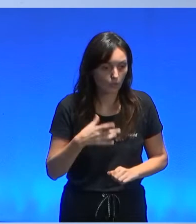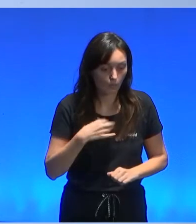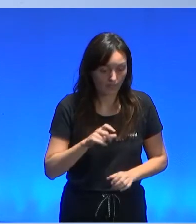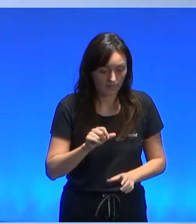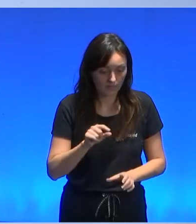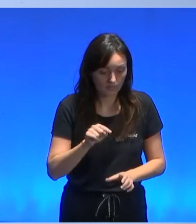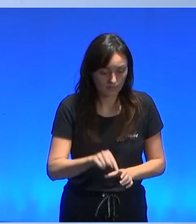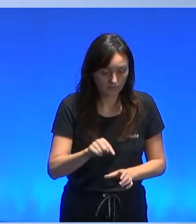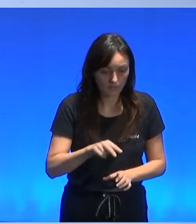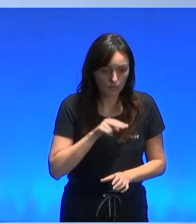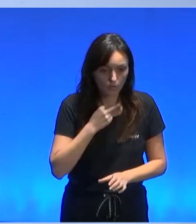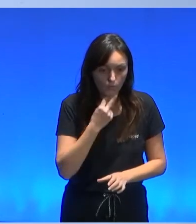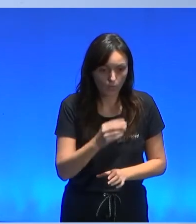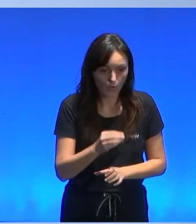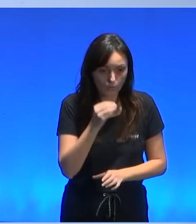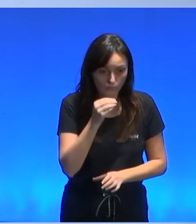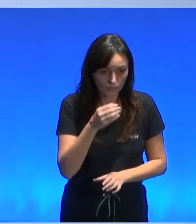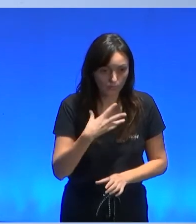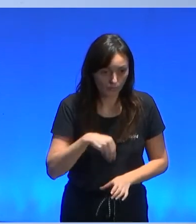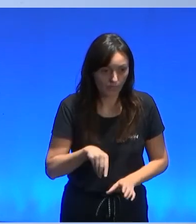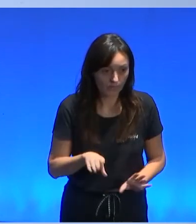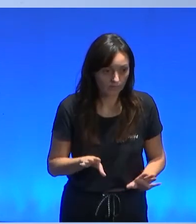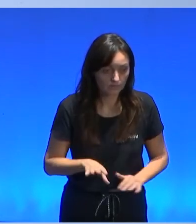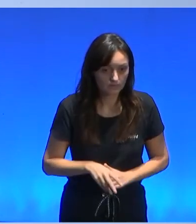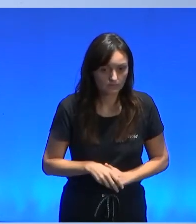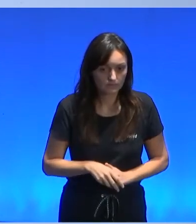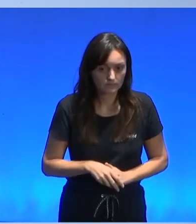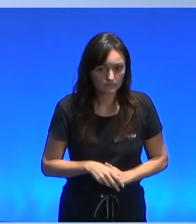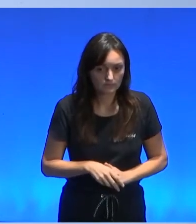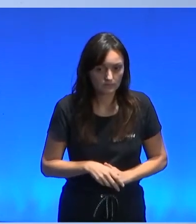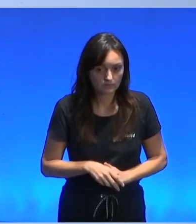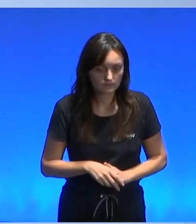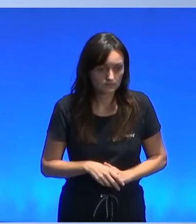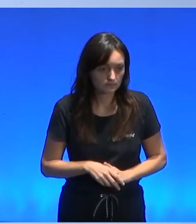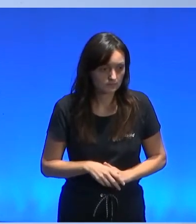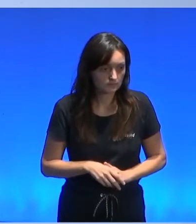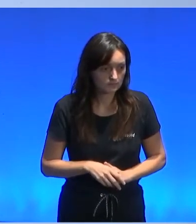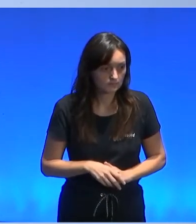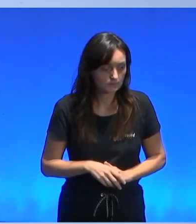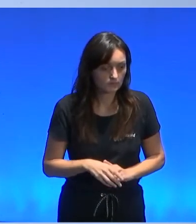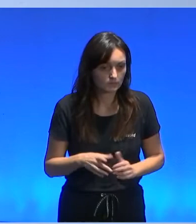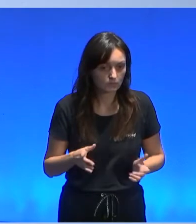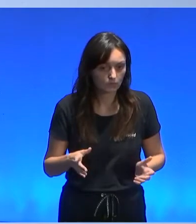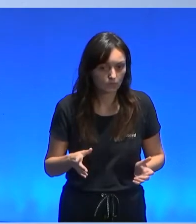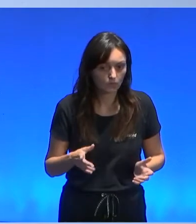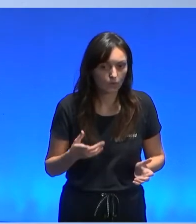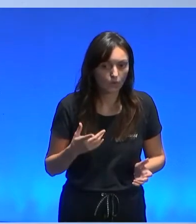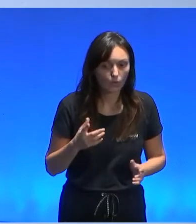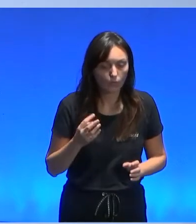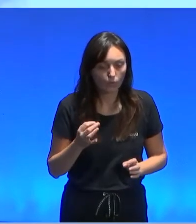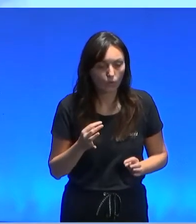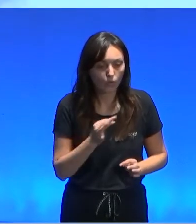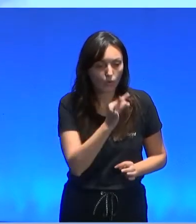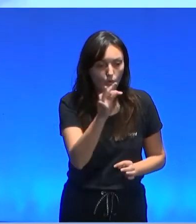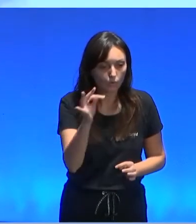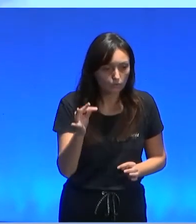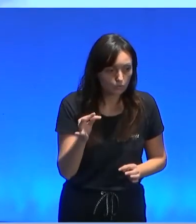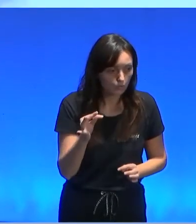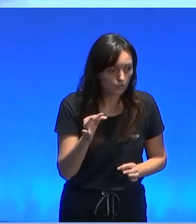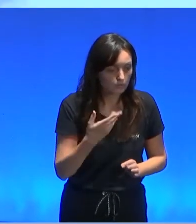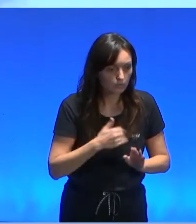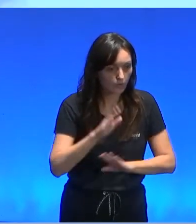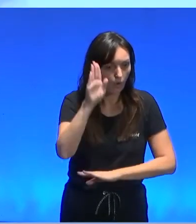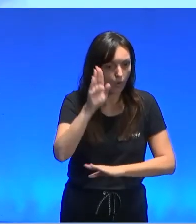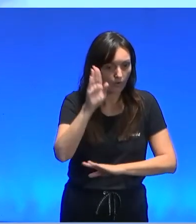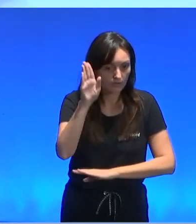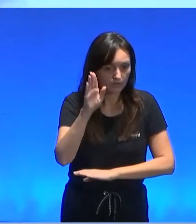apretar y creo que podéis hablar desde ahí, si alguien no me dice lo contrario será así, lo único que por un poco ordenar, si levantáis la mano,